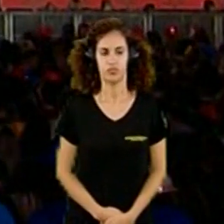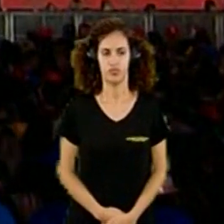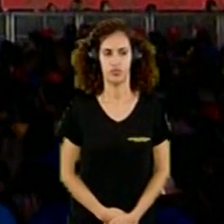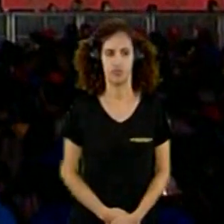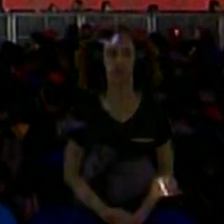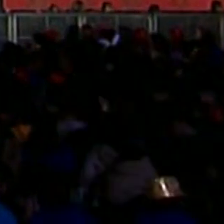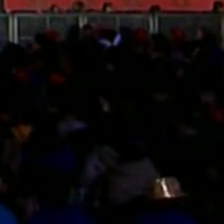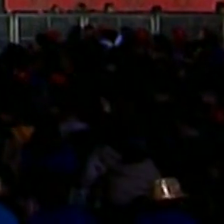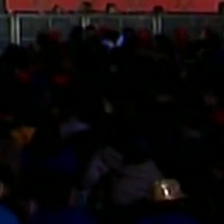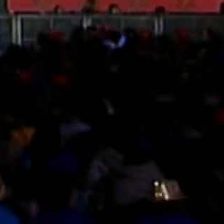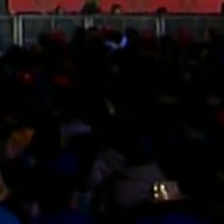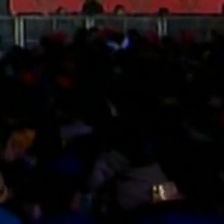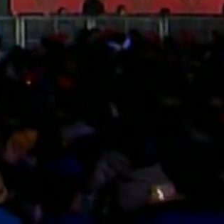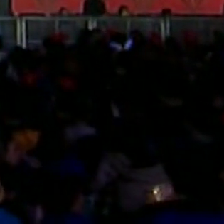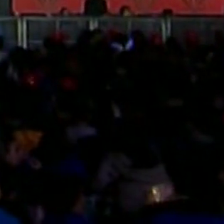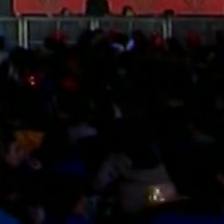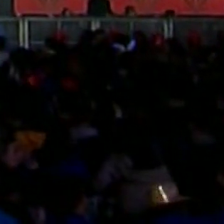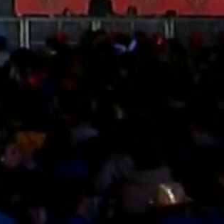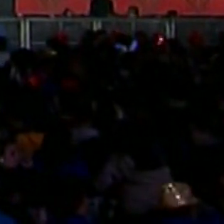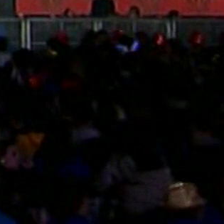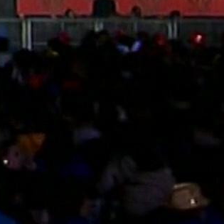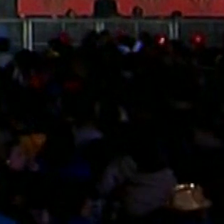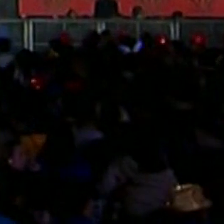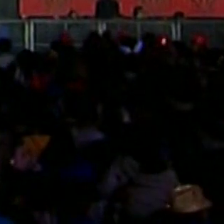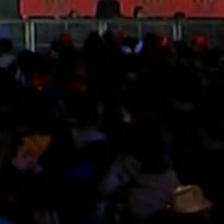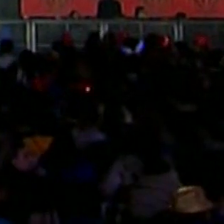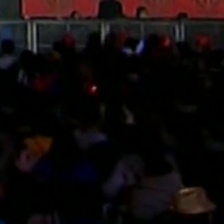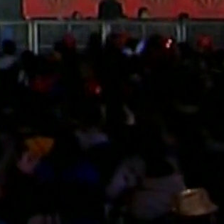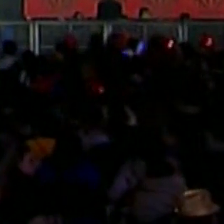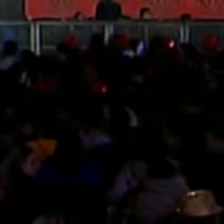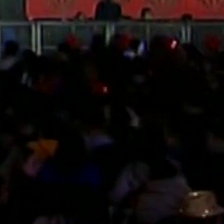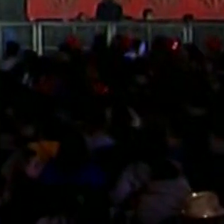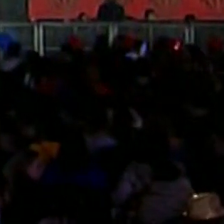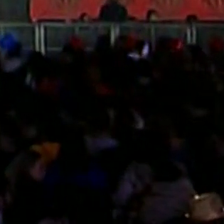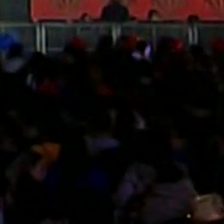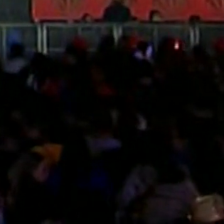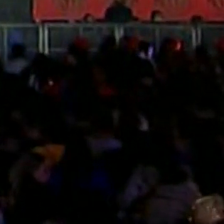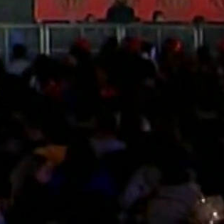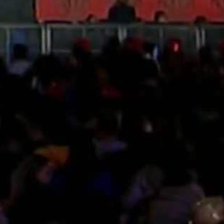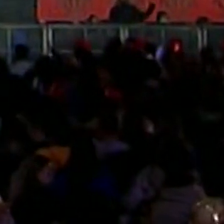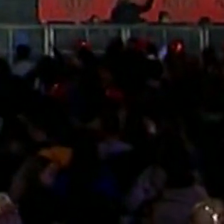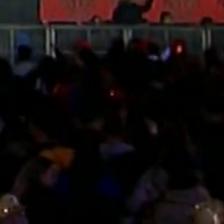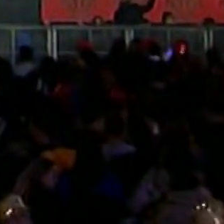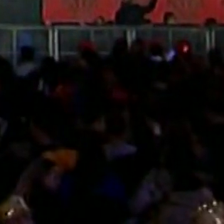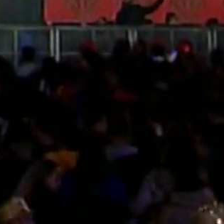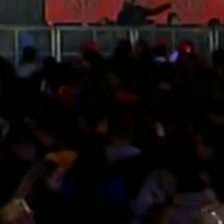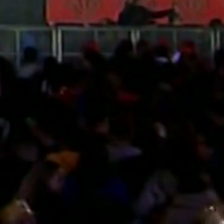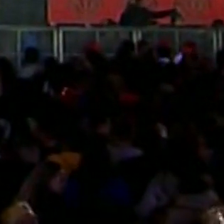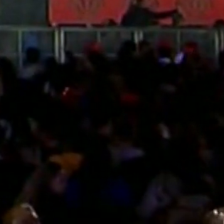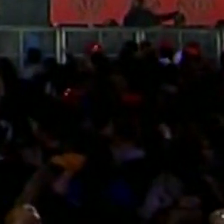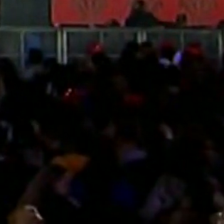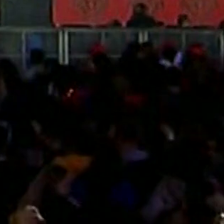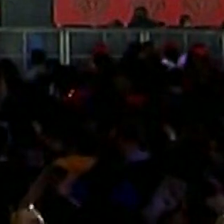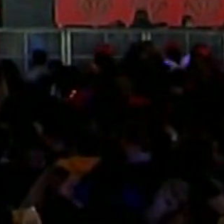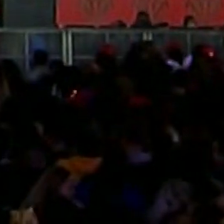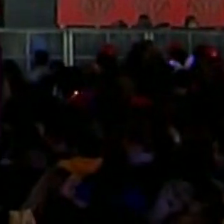medios. Muchos años hemos coincidido aquí trabajando juntos en cada uno en su radio para contarle a Canarias este carnaval. Y ahora es